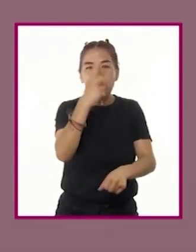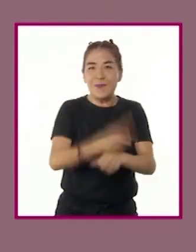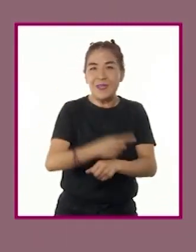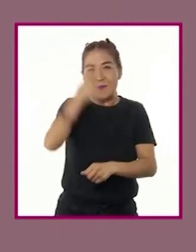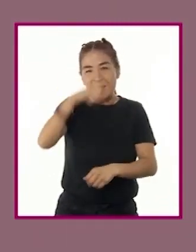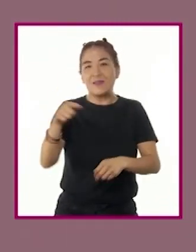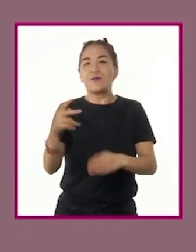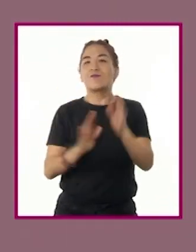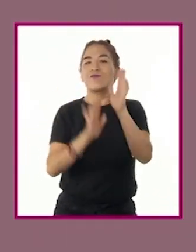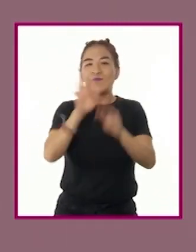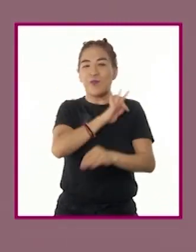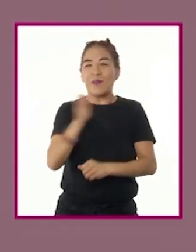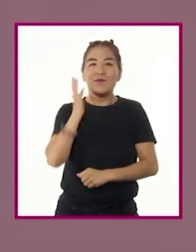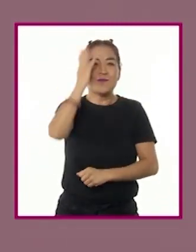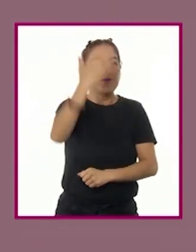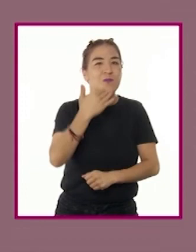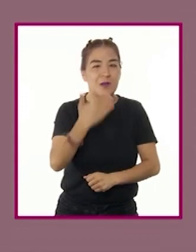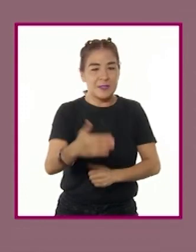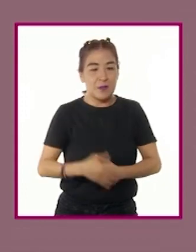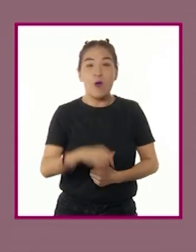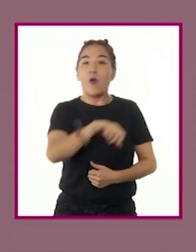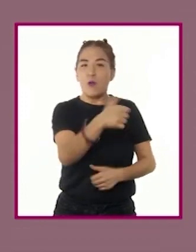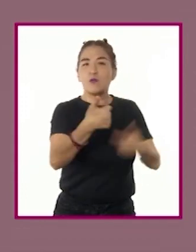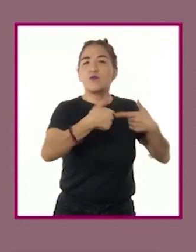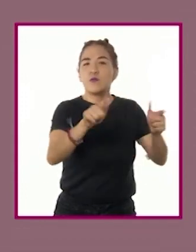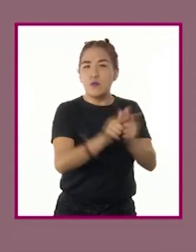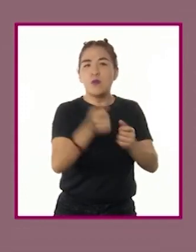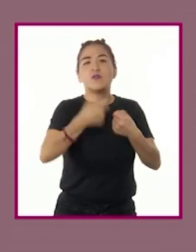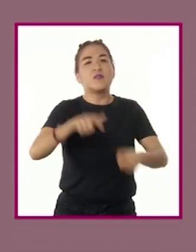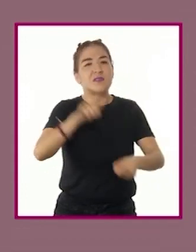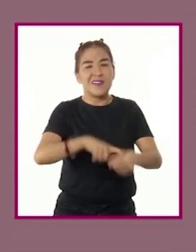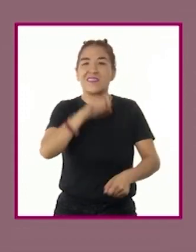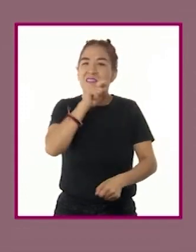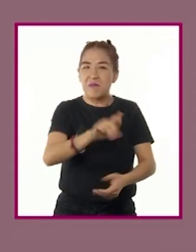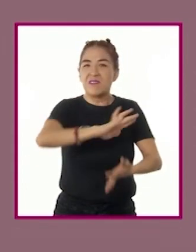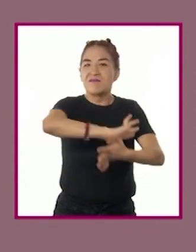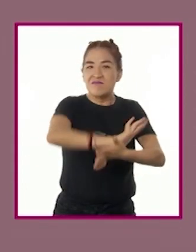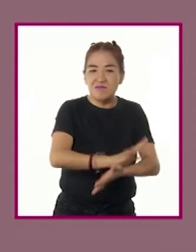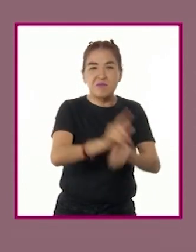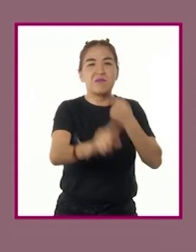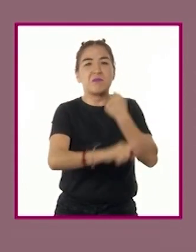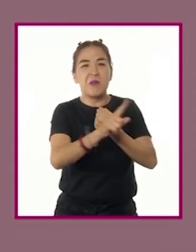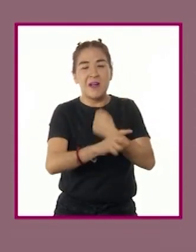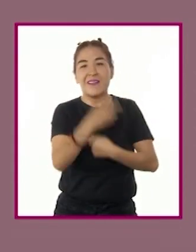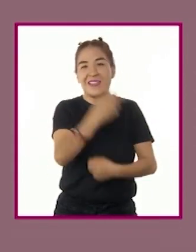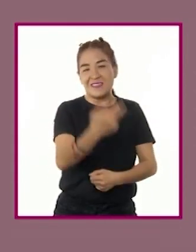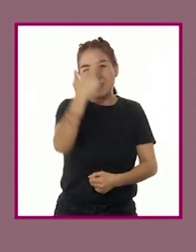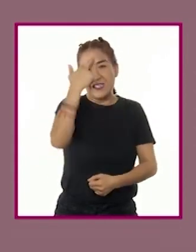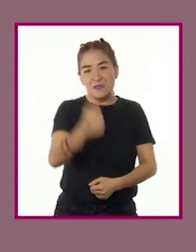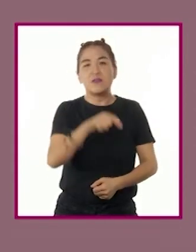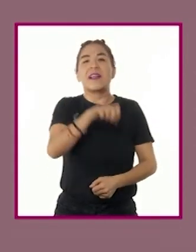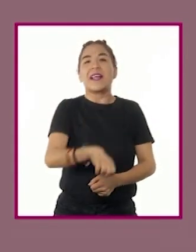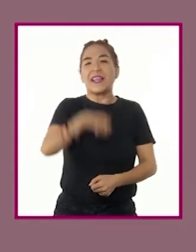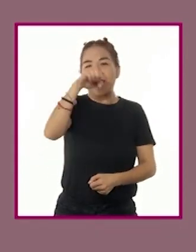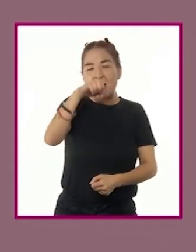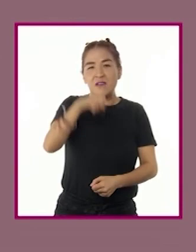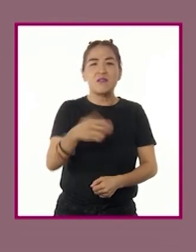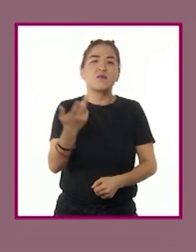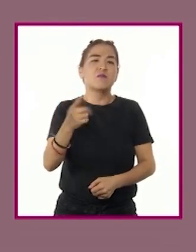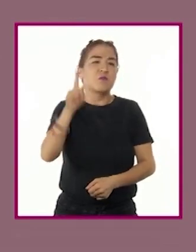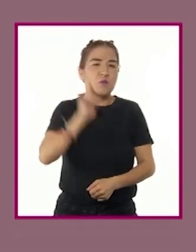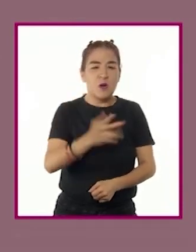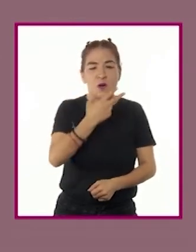integral. También hay otros grupos sociales que sufren estigmatizaciones debido a su género, edad,